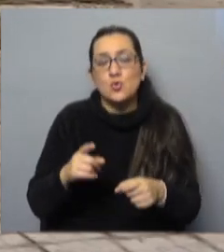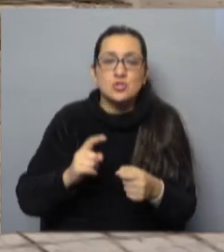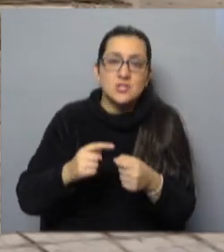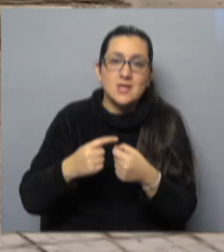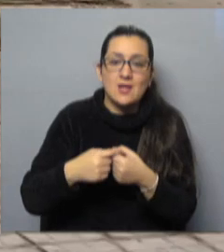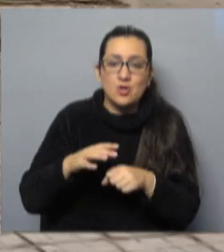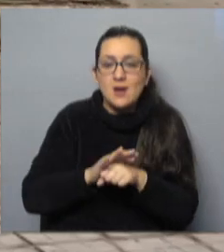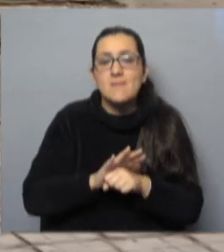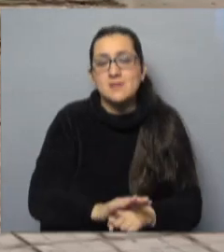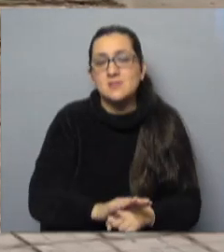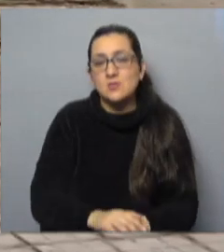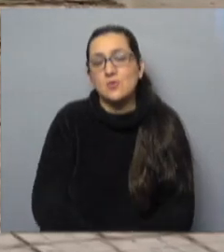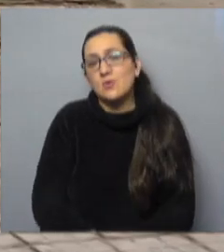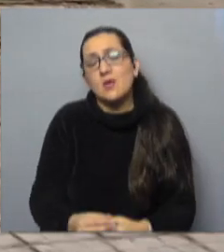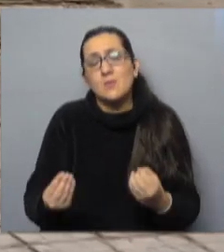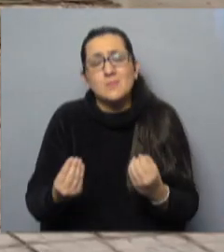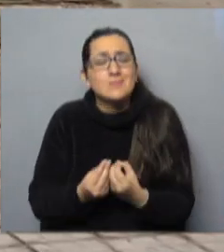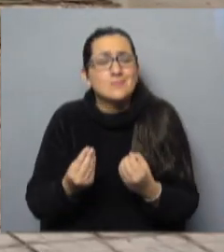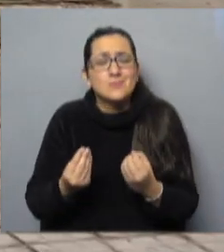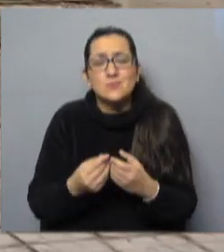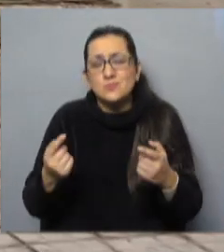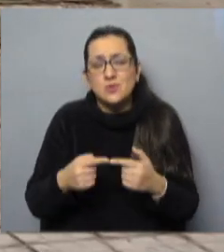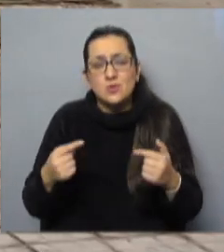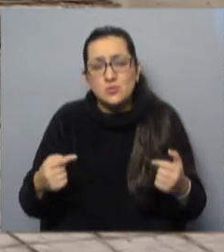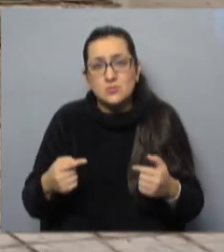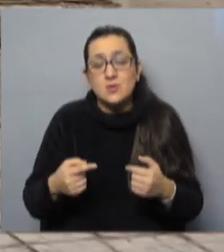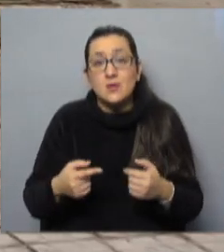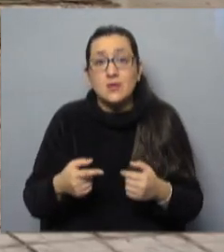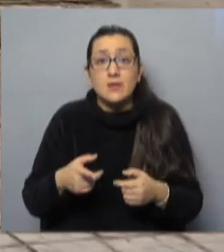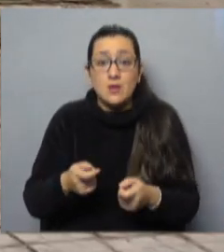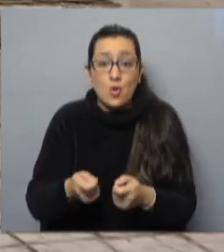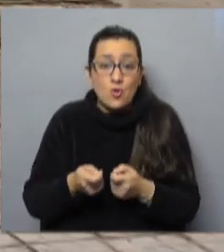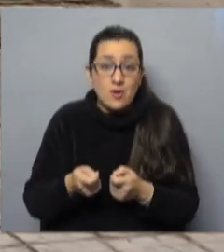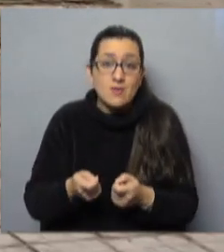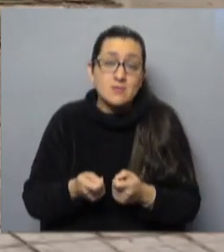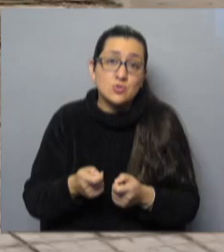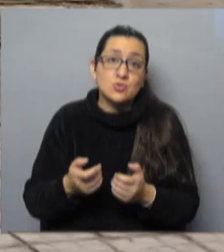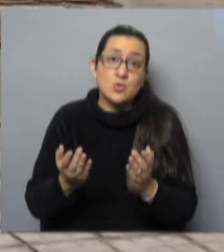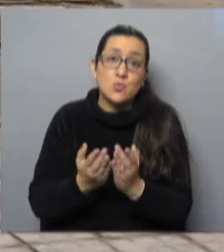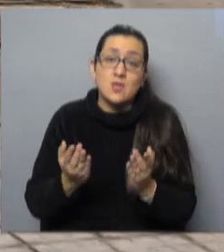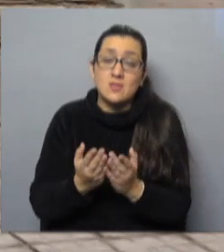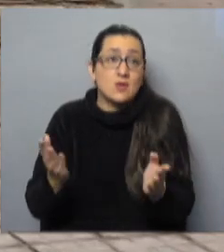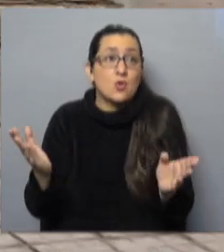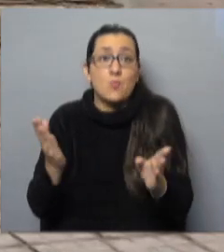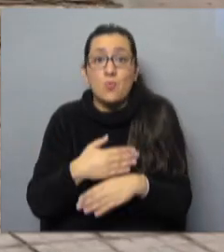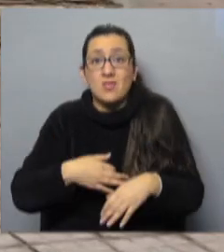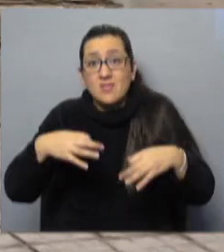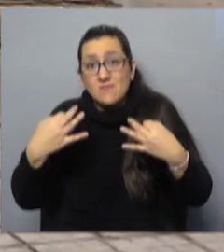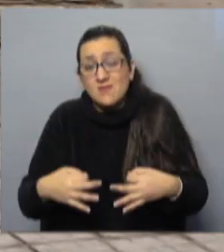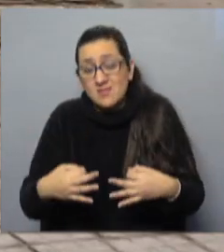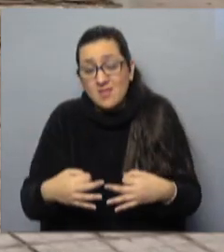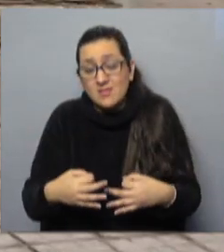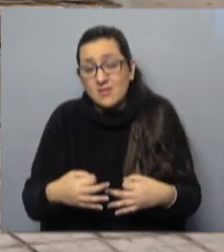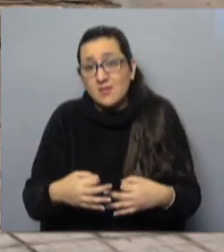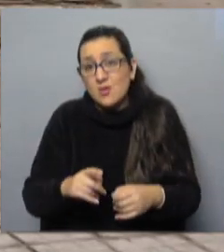y tienen todos entonces rehenes a los estudiantes en términos de que no han podido realmente ver satisfechas sus